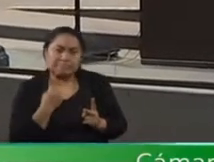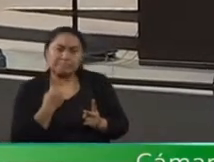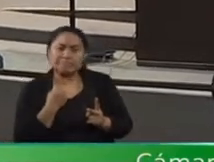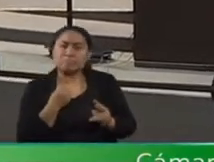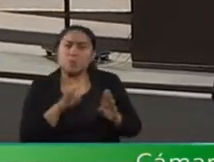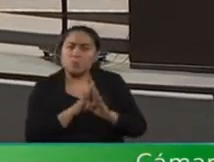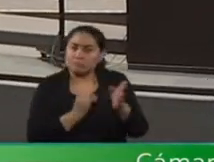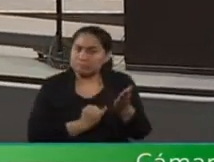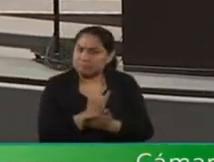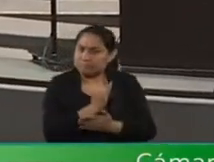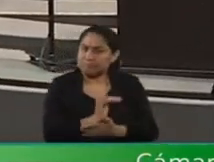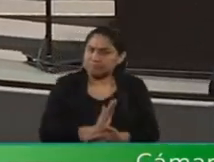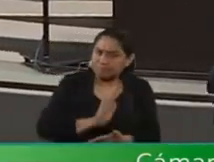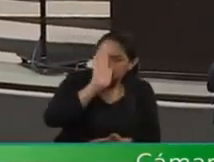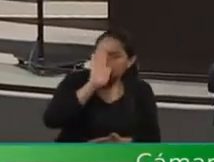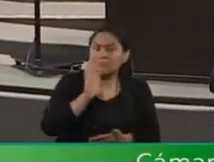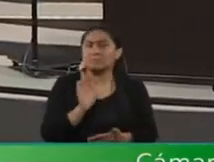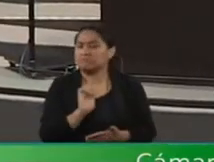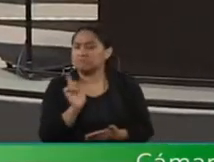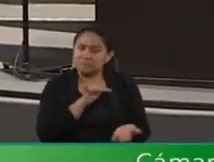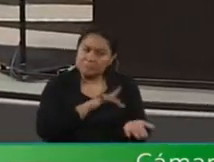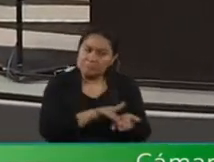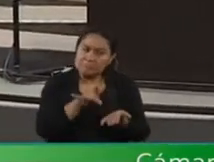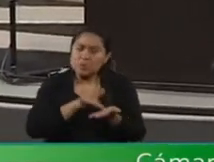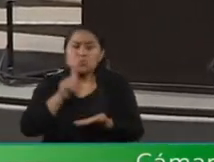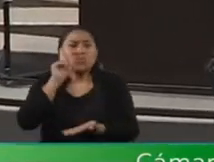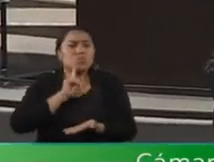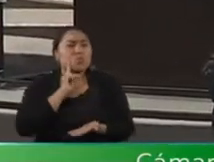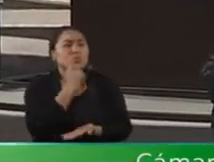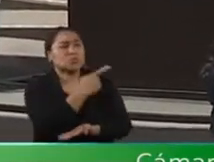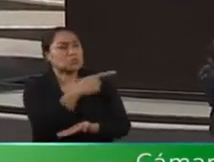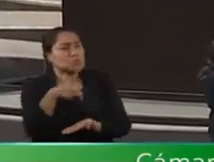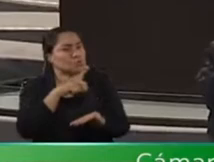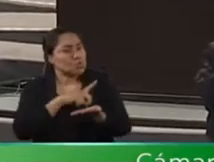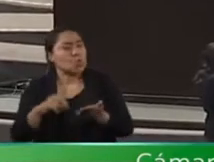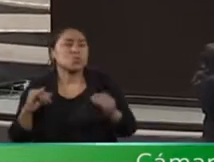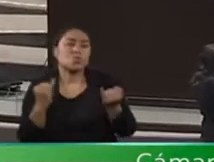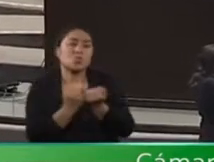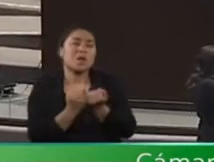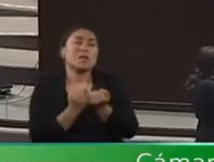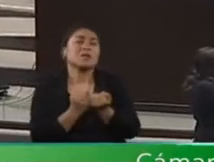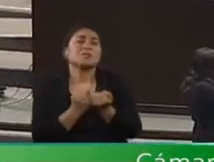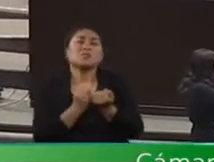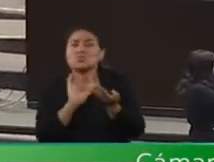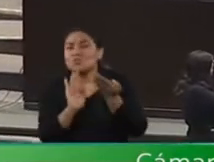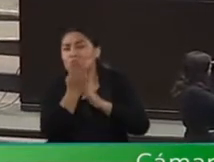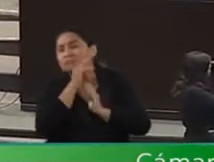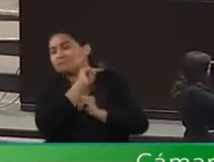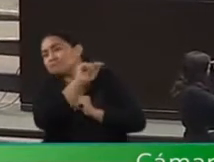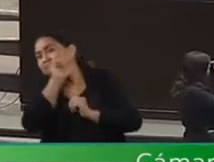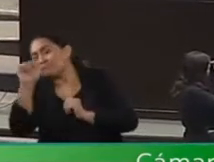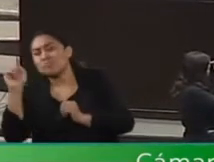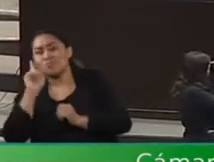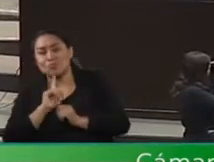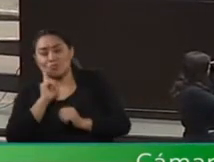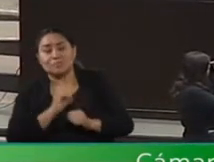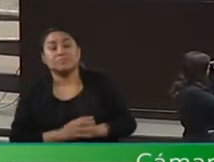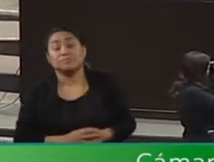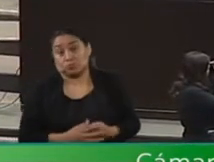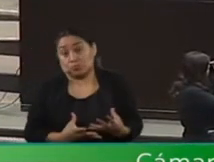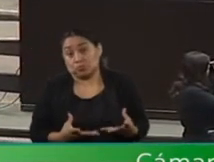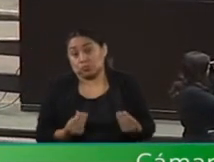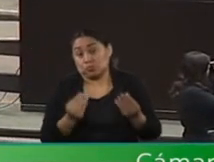voz que impulsaron los derechos de las mujeres como hicieron las sufragistas en todo el mundo muchas mujeres